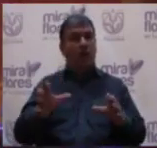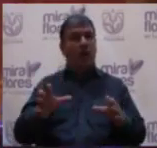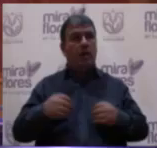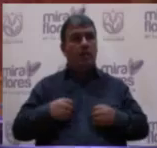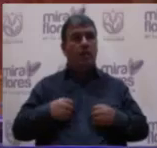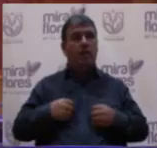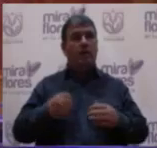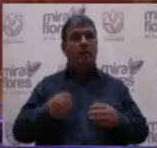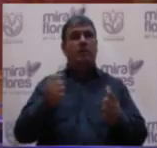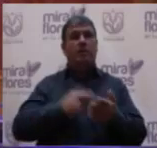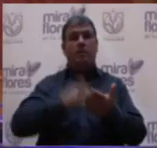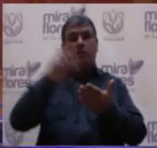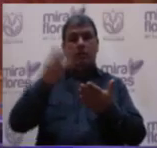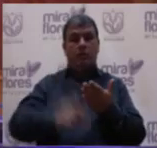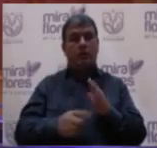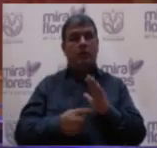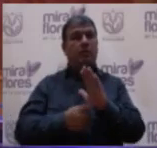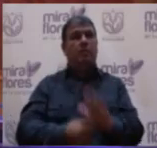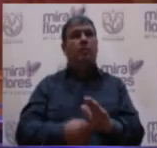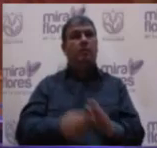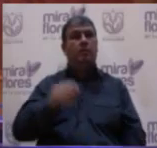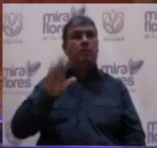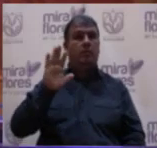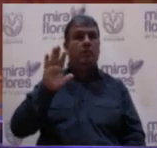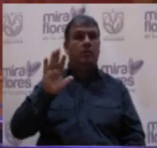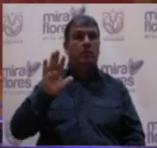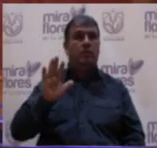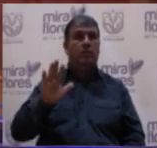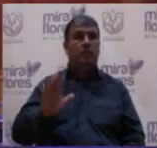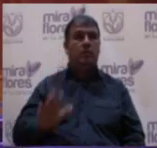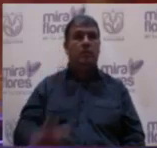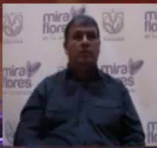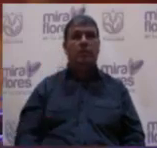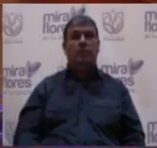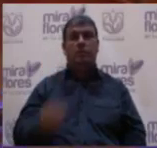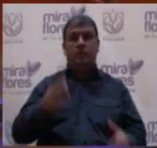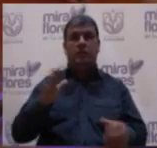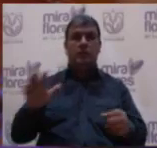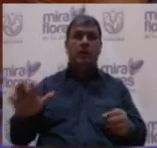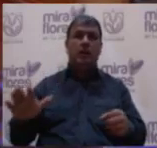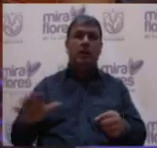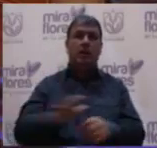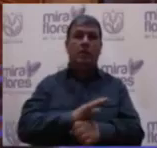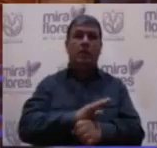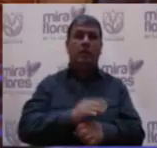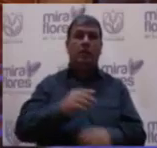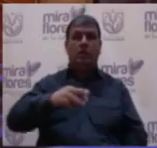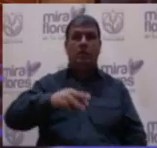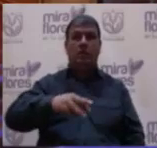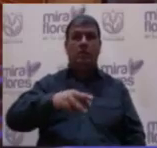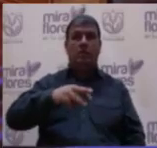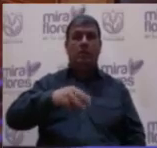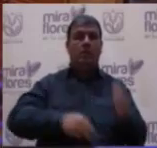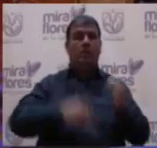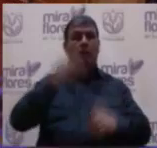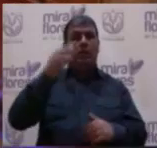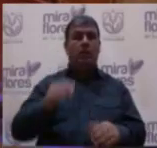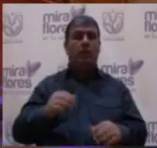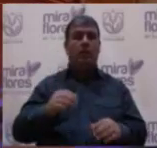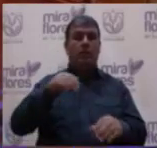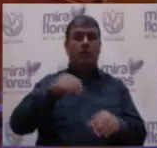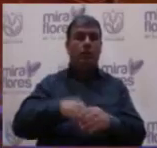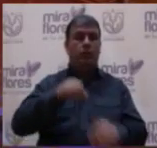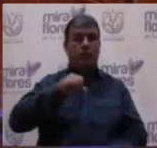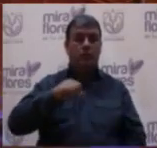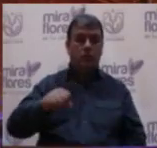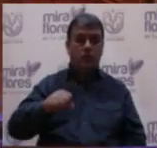este proyecto, si van a expresar la señal de conformidad. Se aprueba por mayoría con el voto en contra del